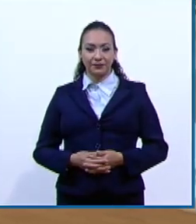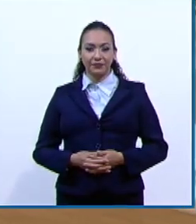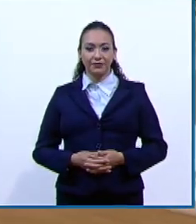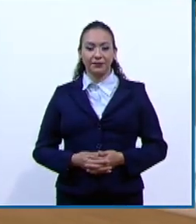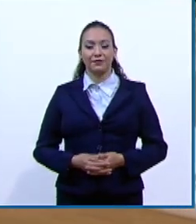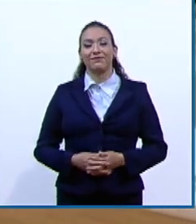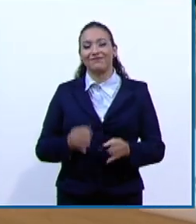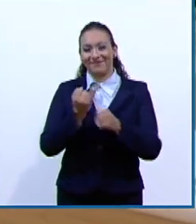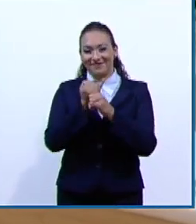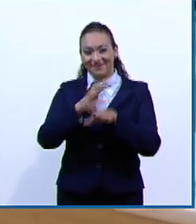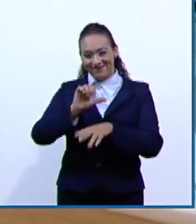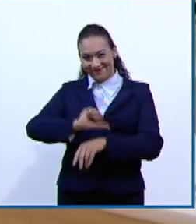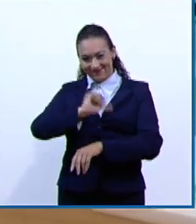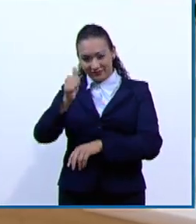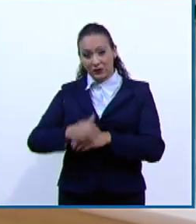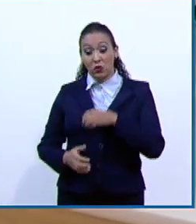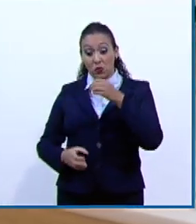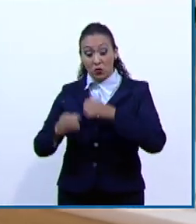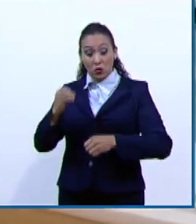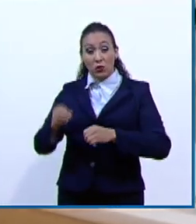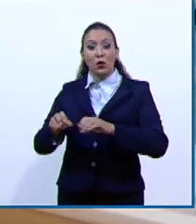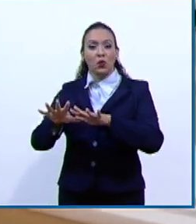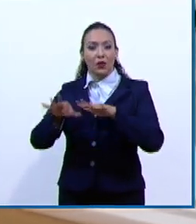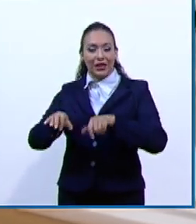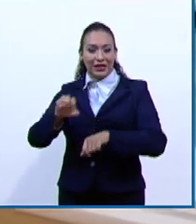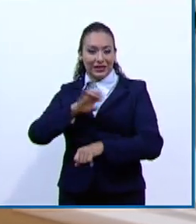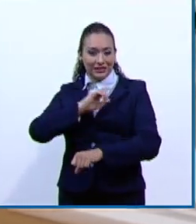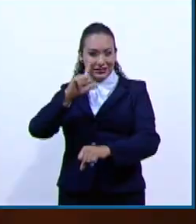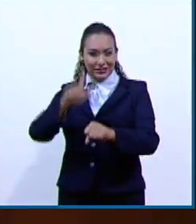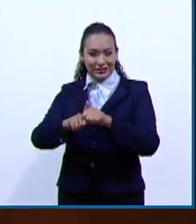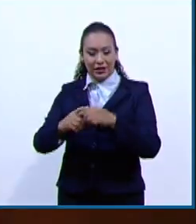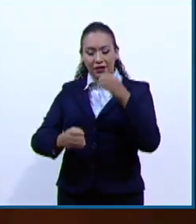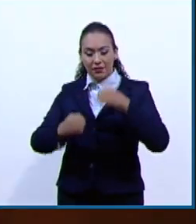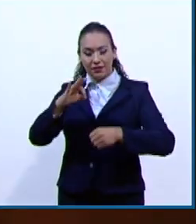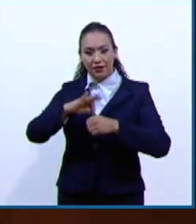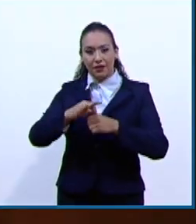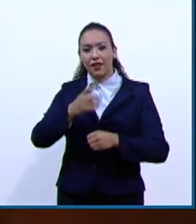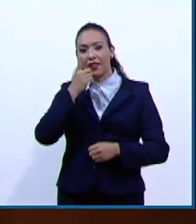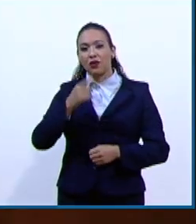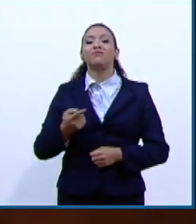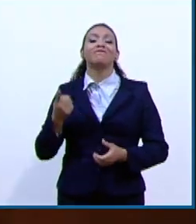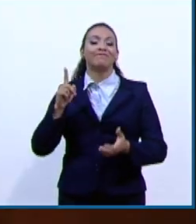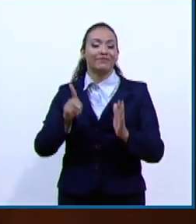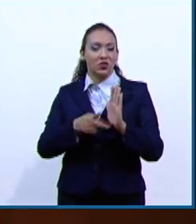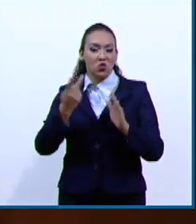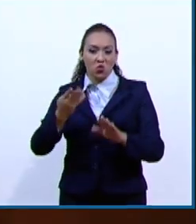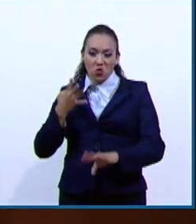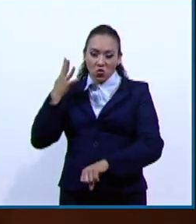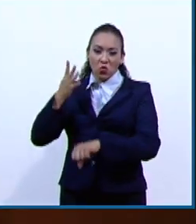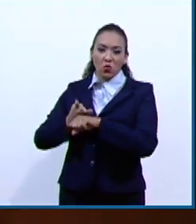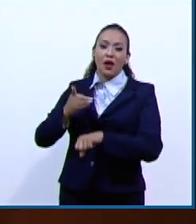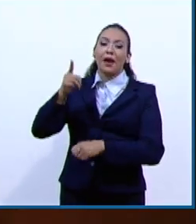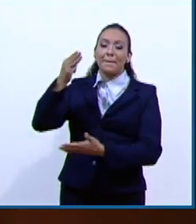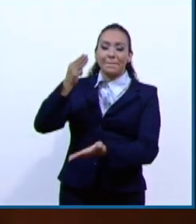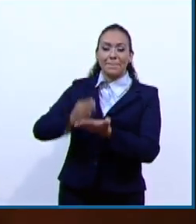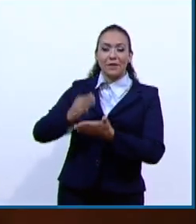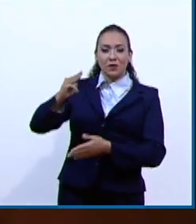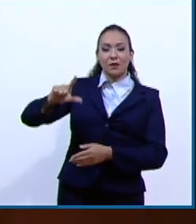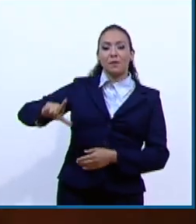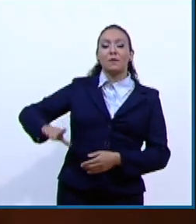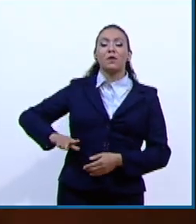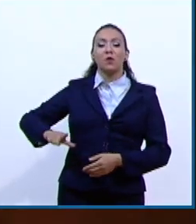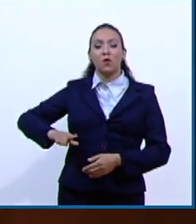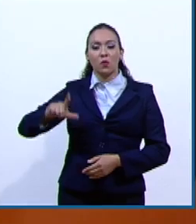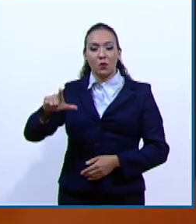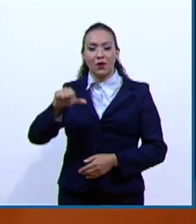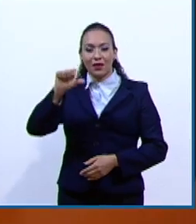En más información, la Sala Regional Especializada del Tribunal Electoral multó nuevamente al gobernador de Nuevo León, Samuel García, por vulnerar